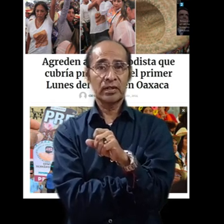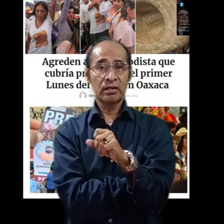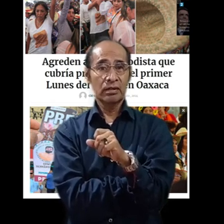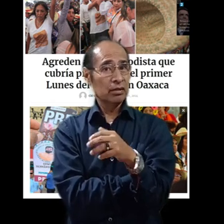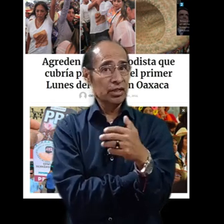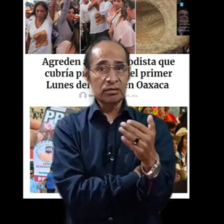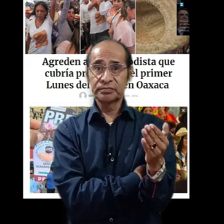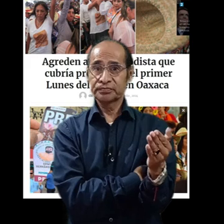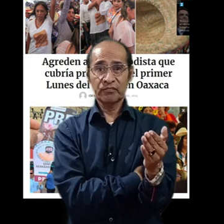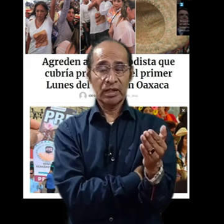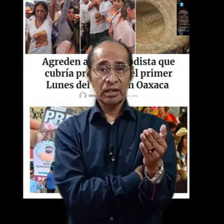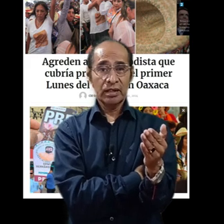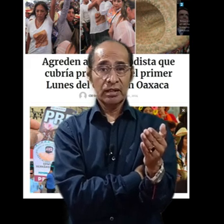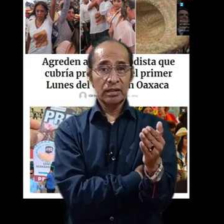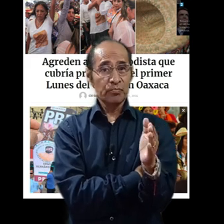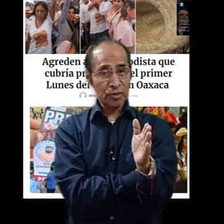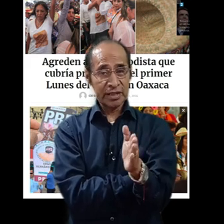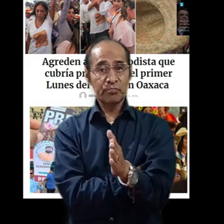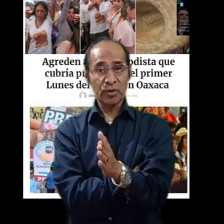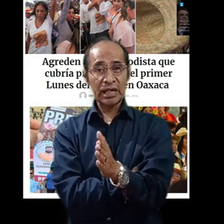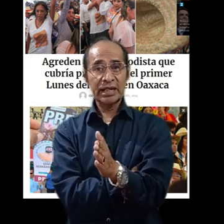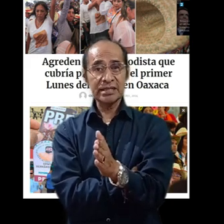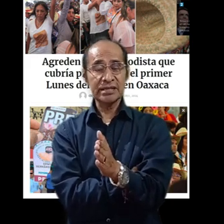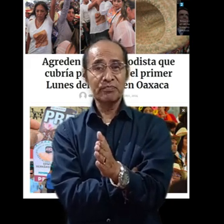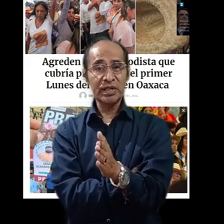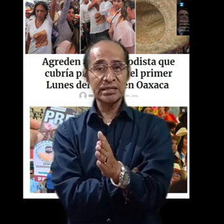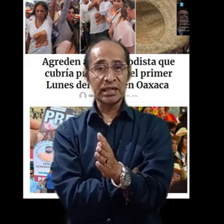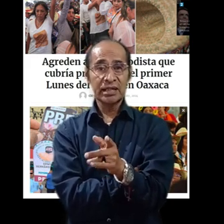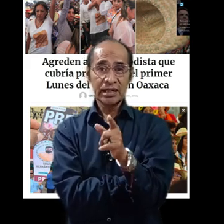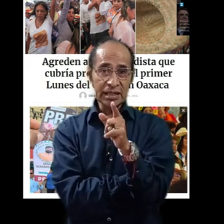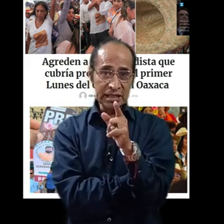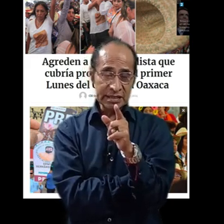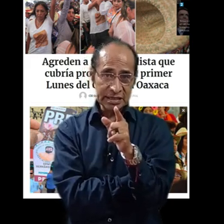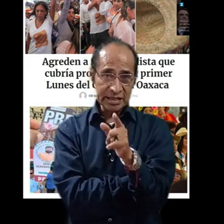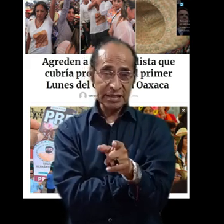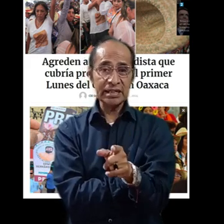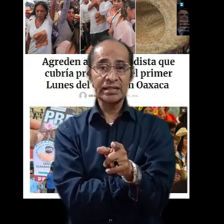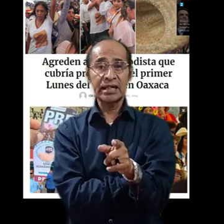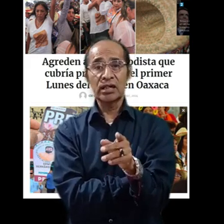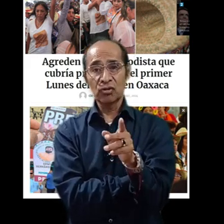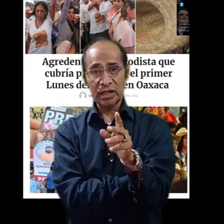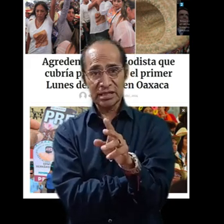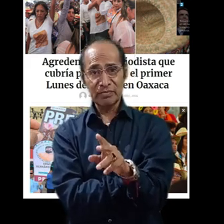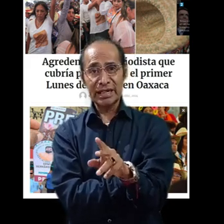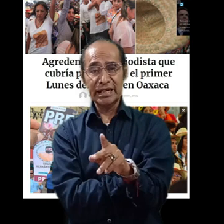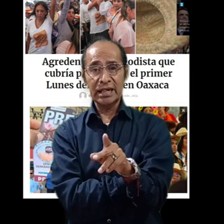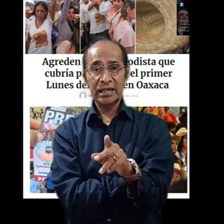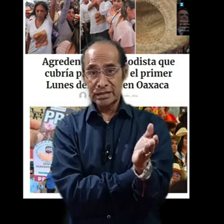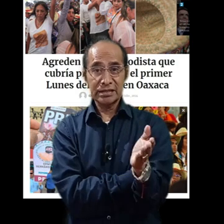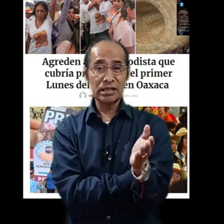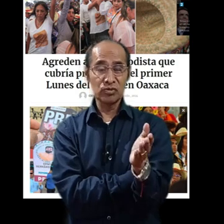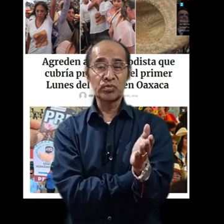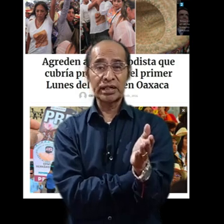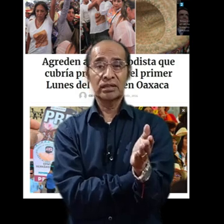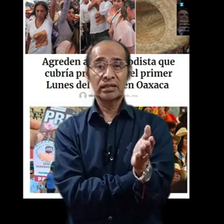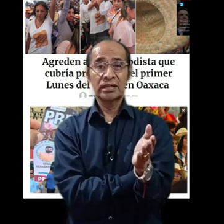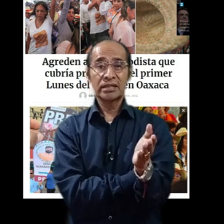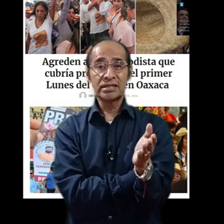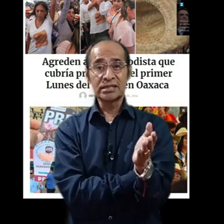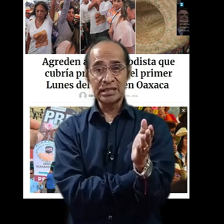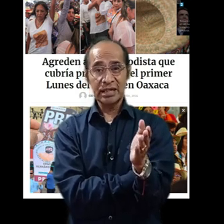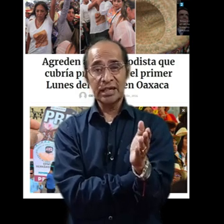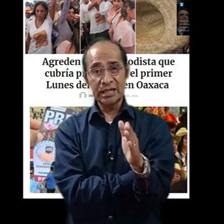Sí digo por la casa se empieza y si es realidad lo que se maneja necesitamos